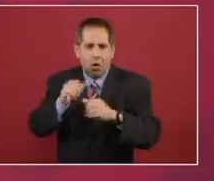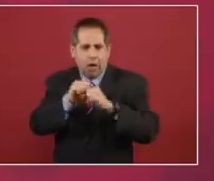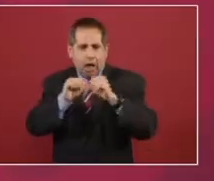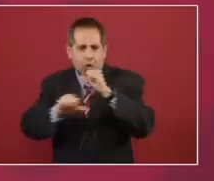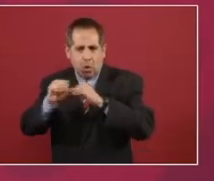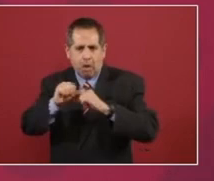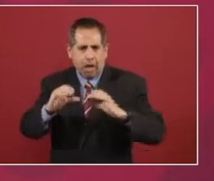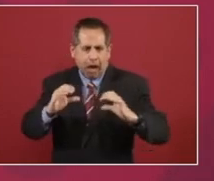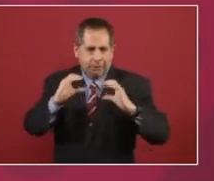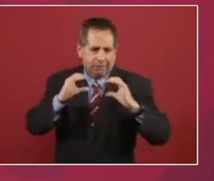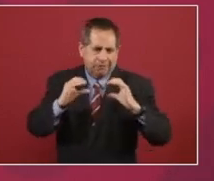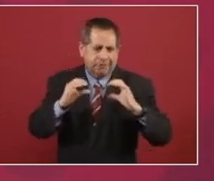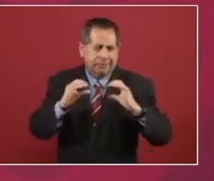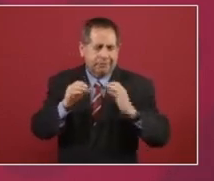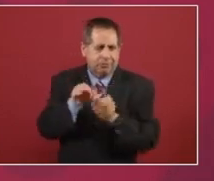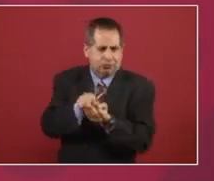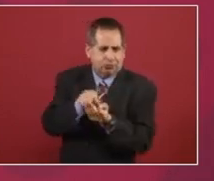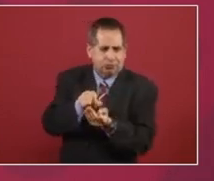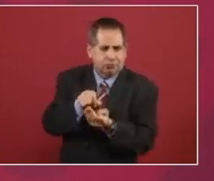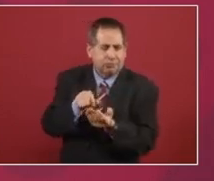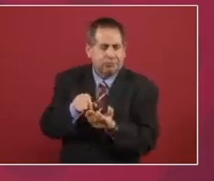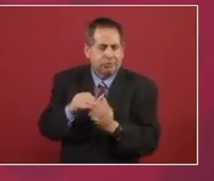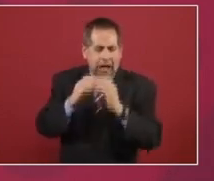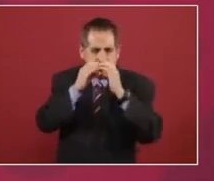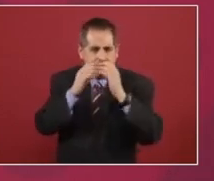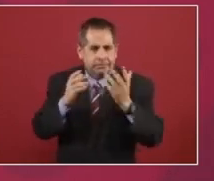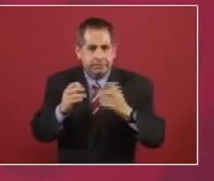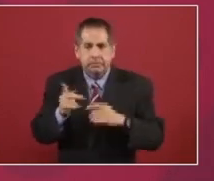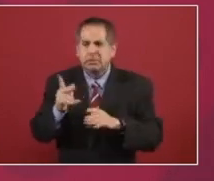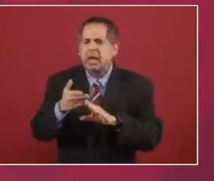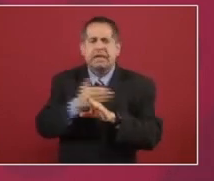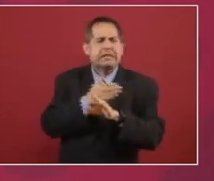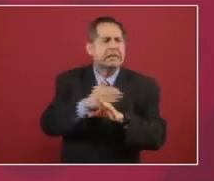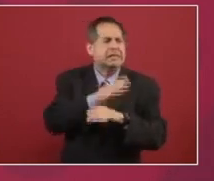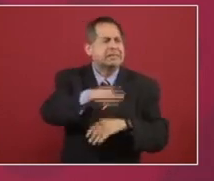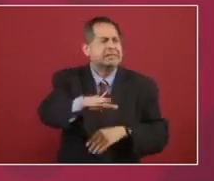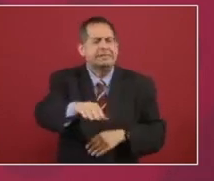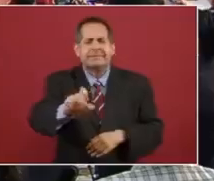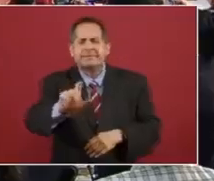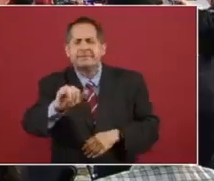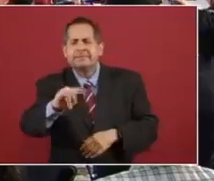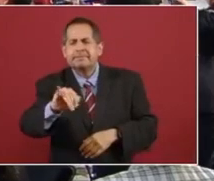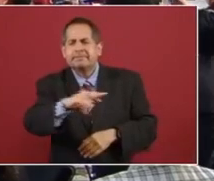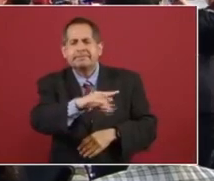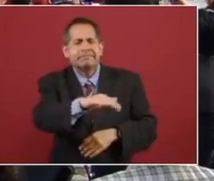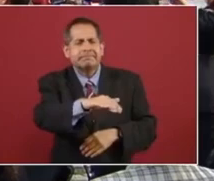con atole, pero antes, Elenita.